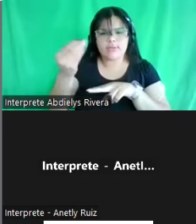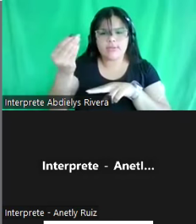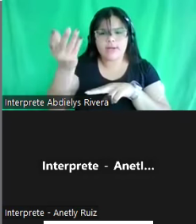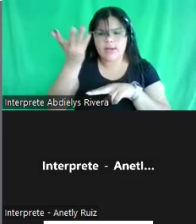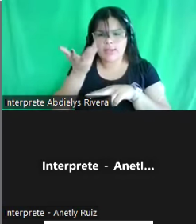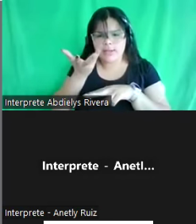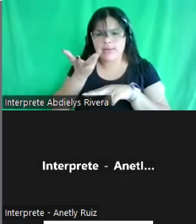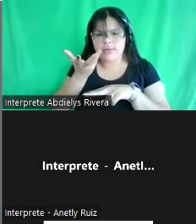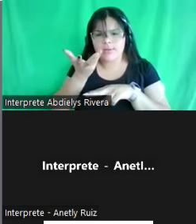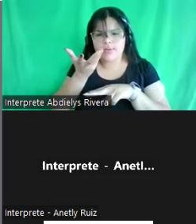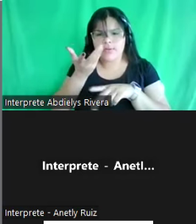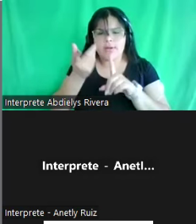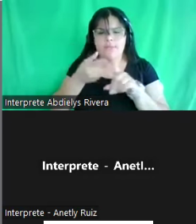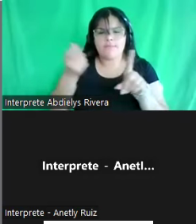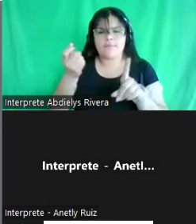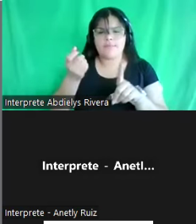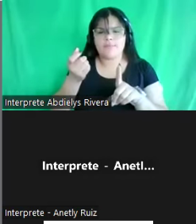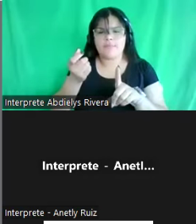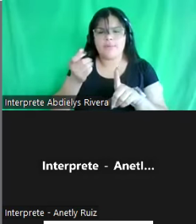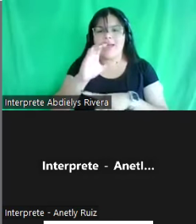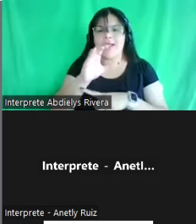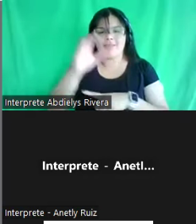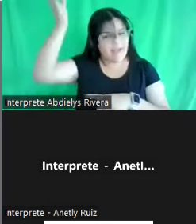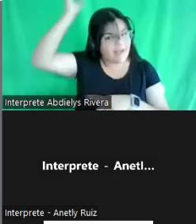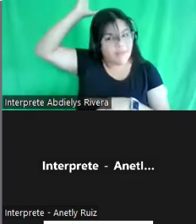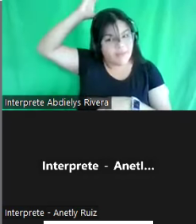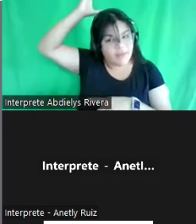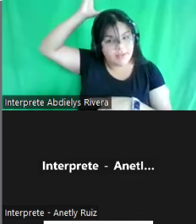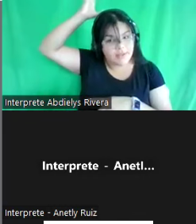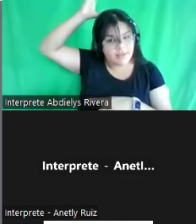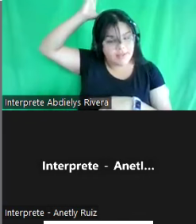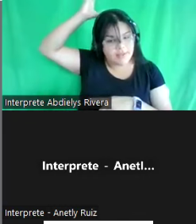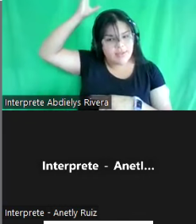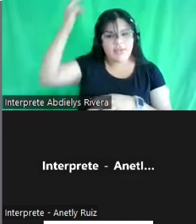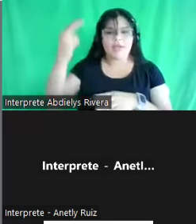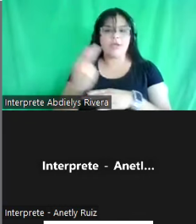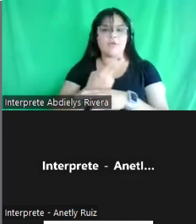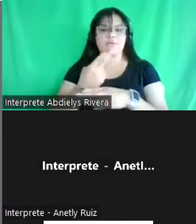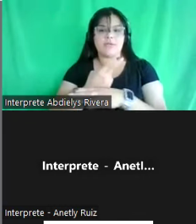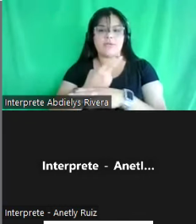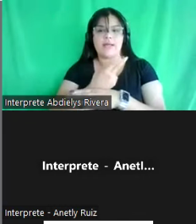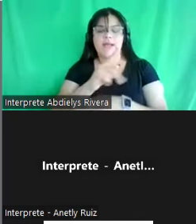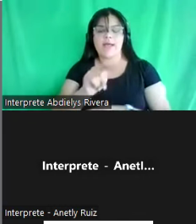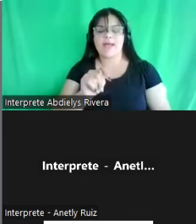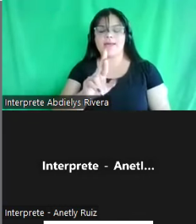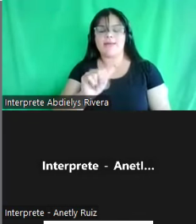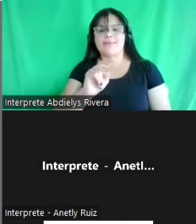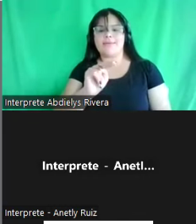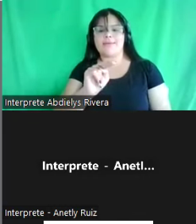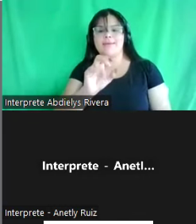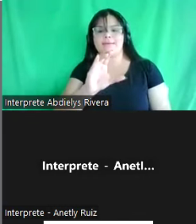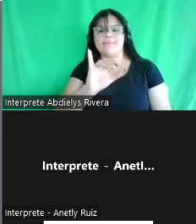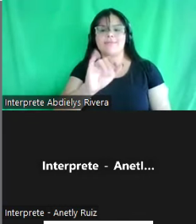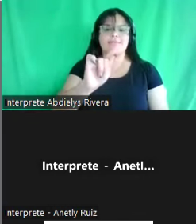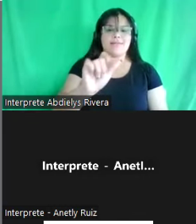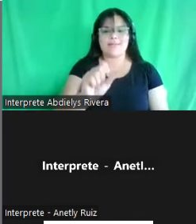de Cananas y Canóvanas y utilizaba Transita, pero que la llevaba hasta